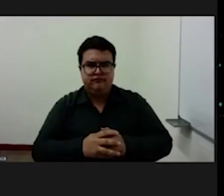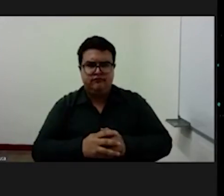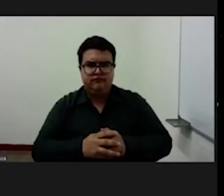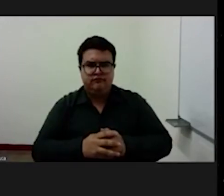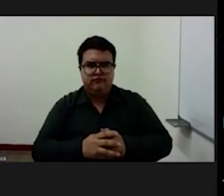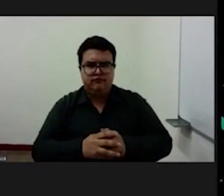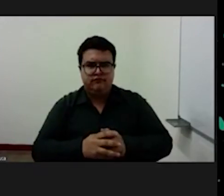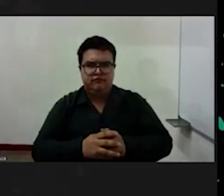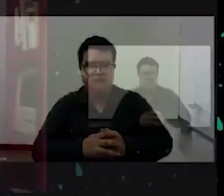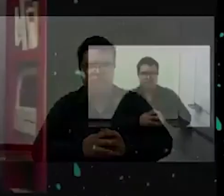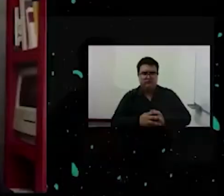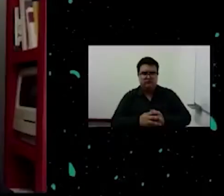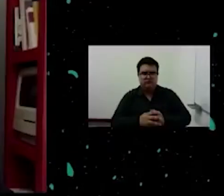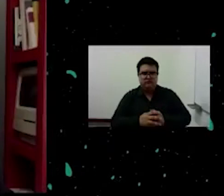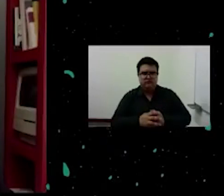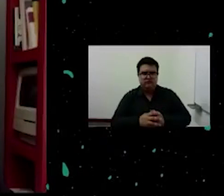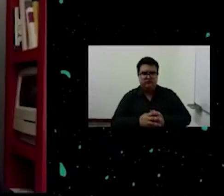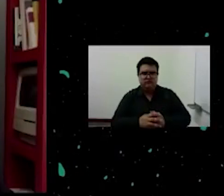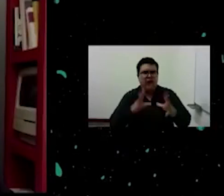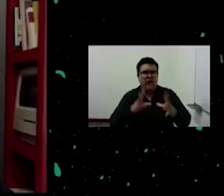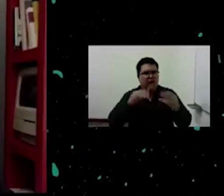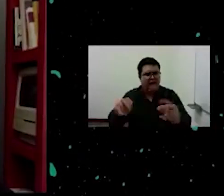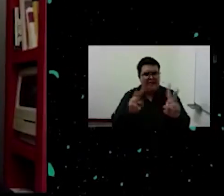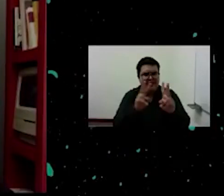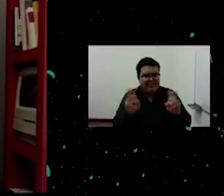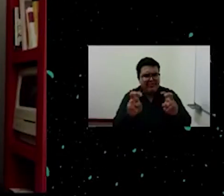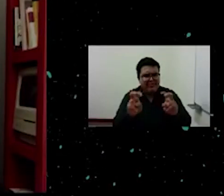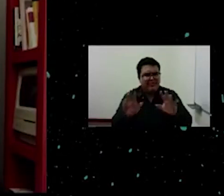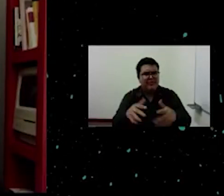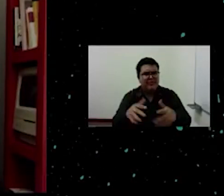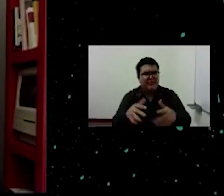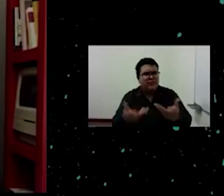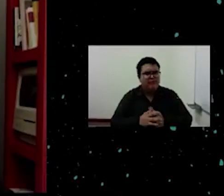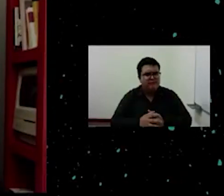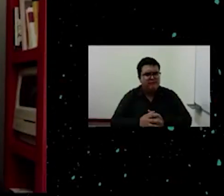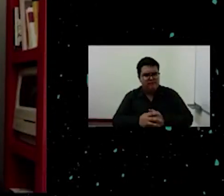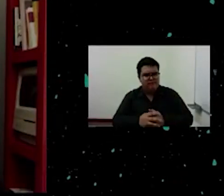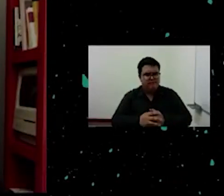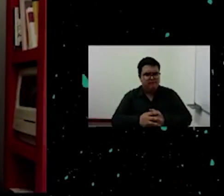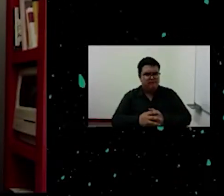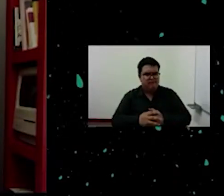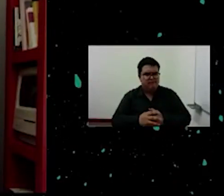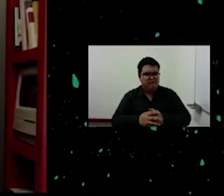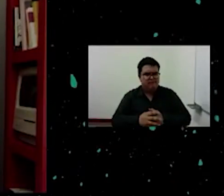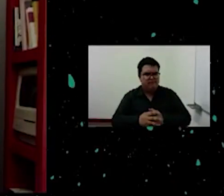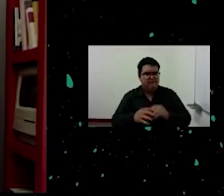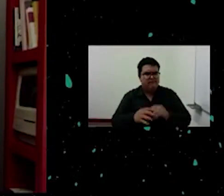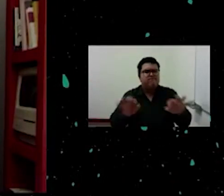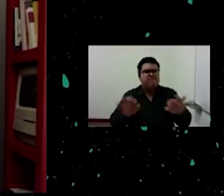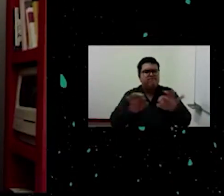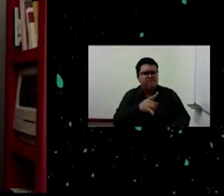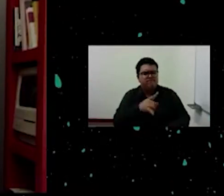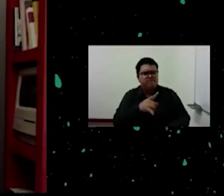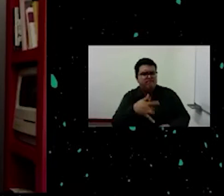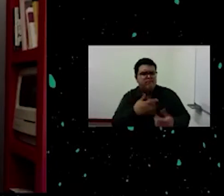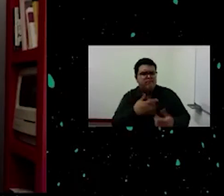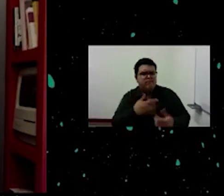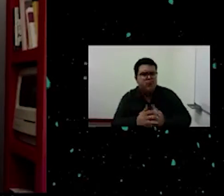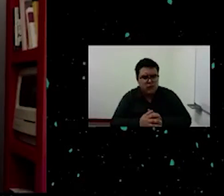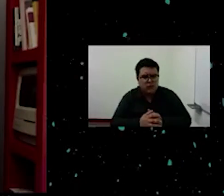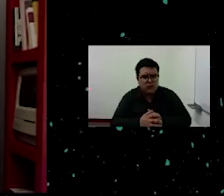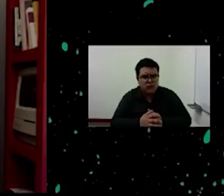¿De qué hablamos? Hablamos de algo que en mi